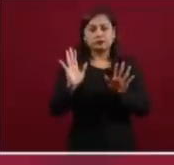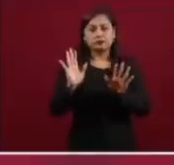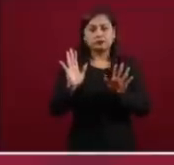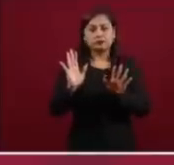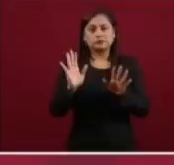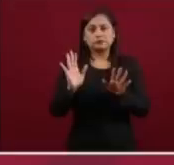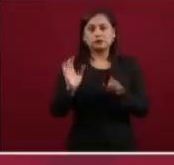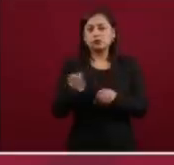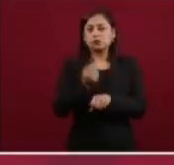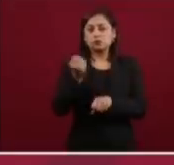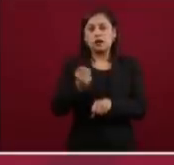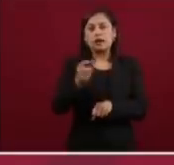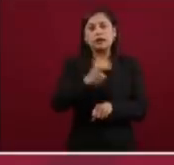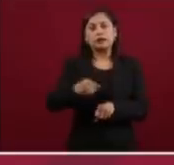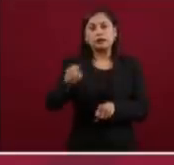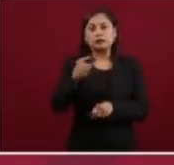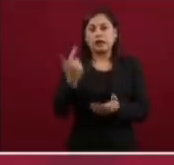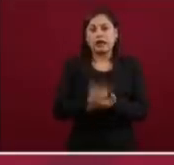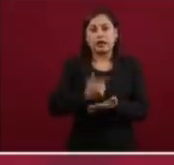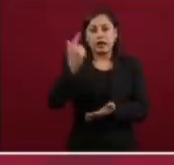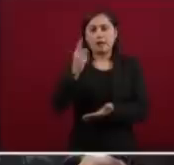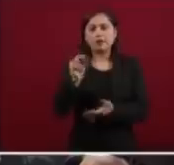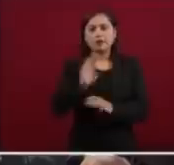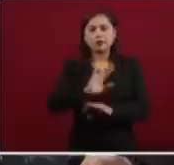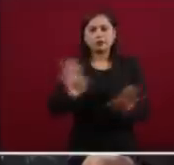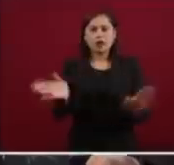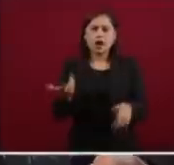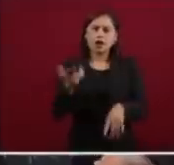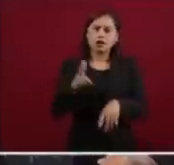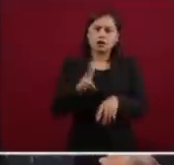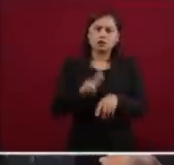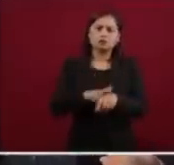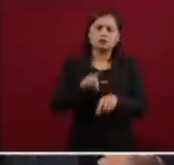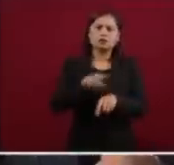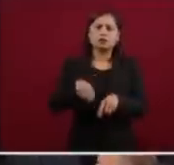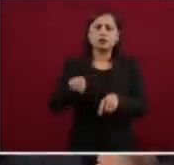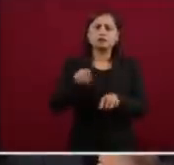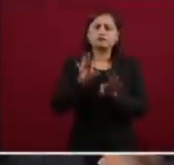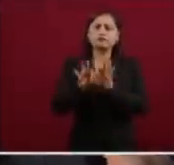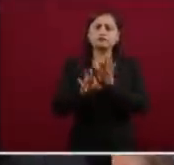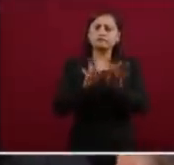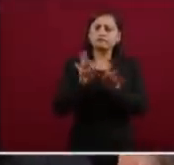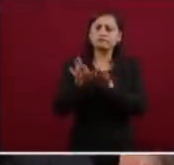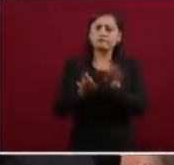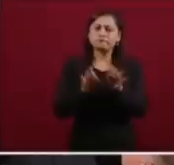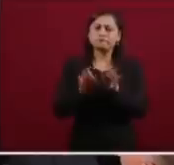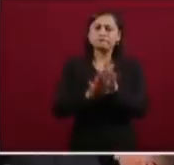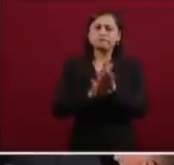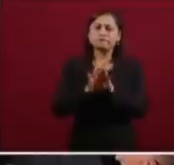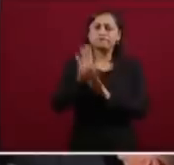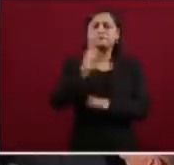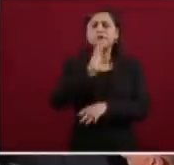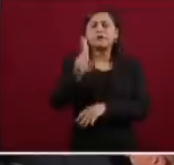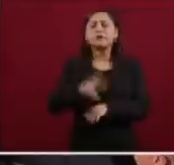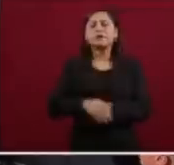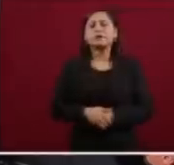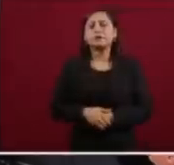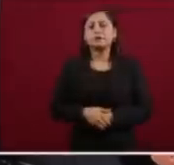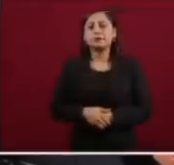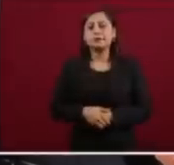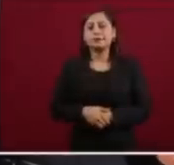y ya están en recuperación y ayer comentaba yo